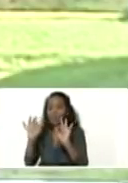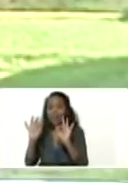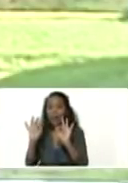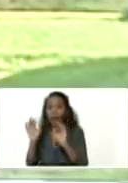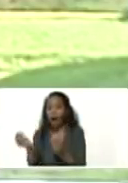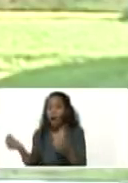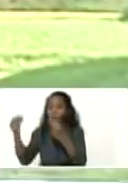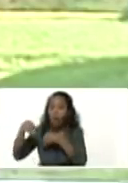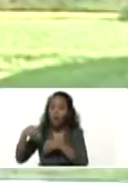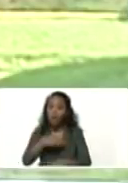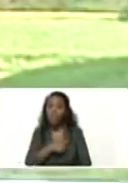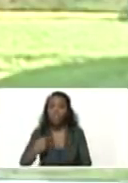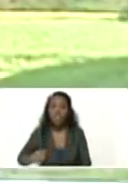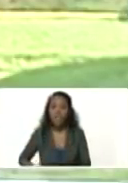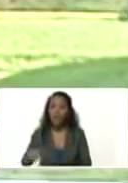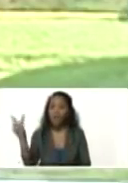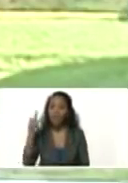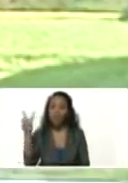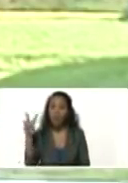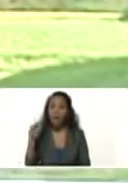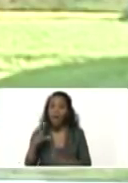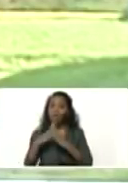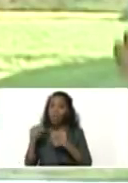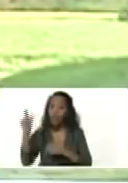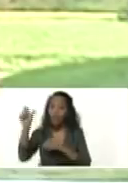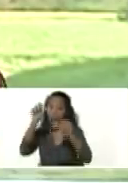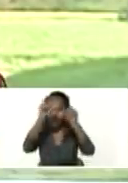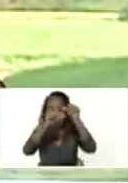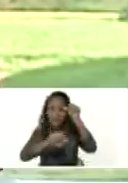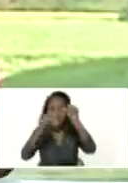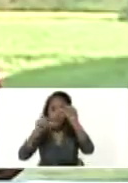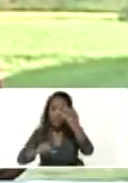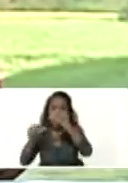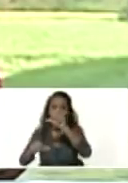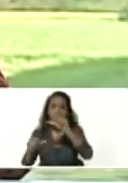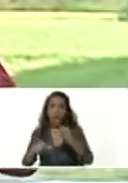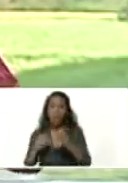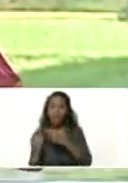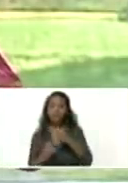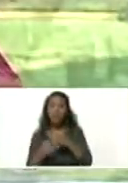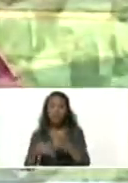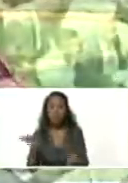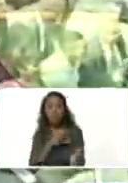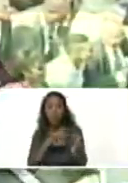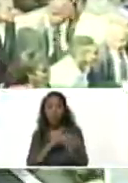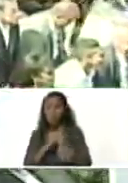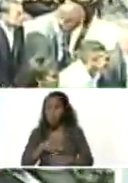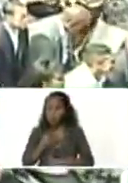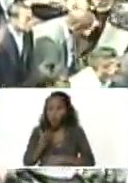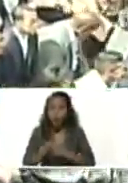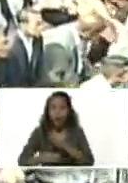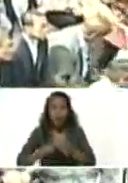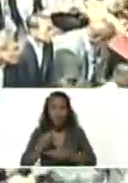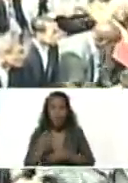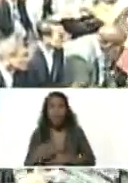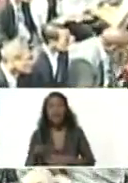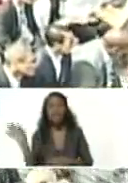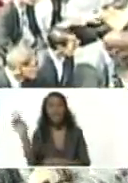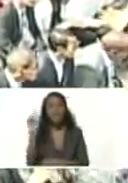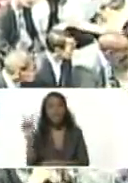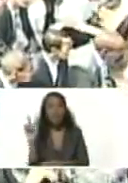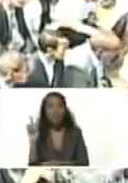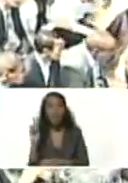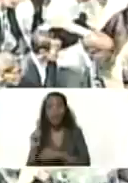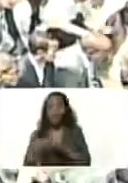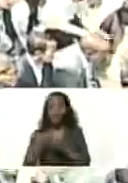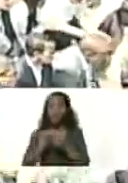convenio China-Venezuela y traigamos toda esta lista de instrumentos musicales. Los que podamos hacer en Venezuela con los